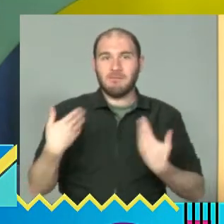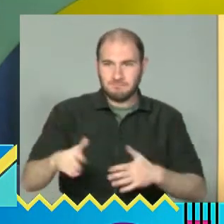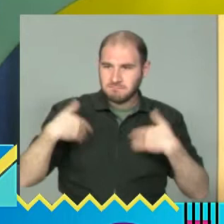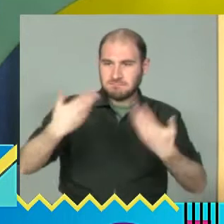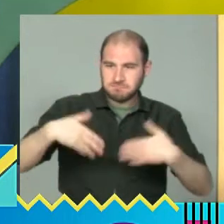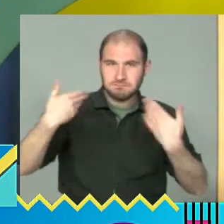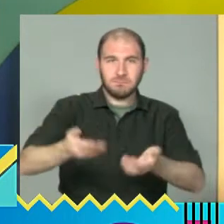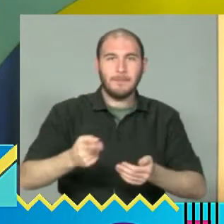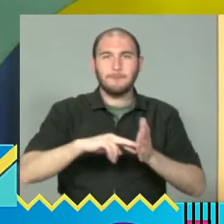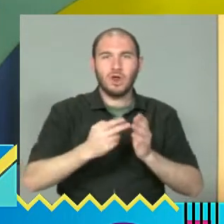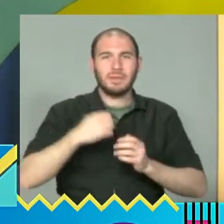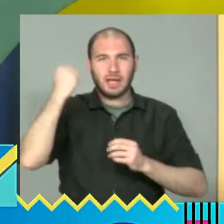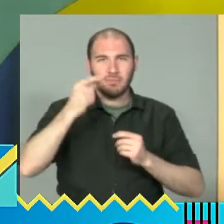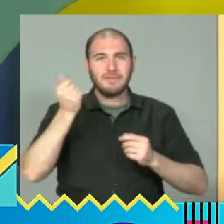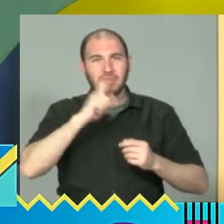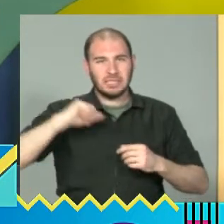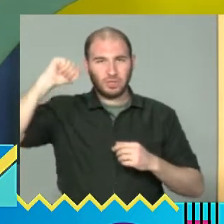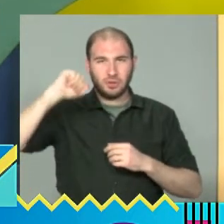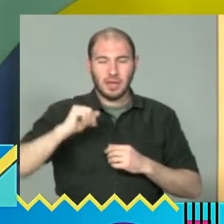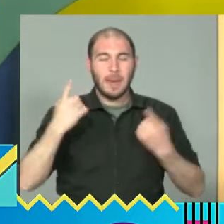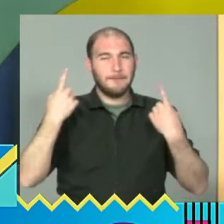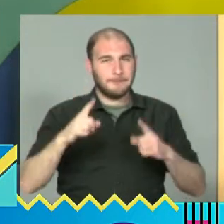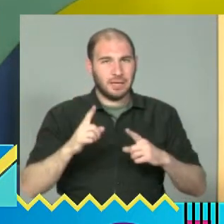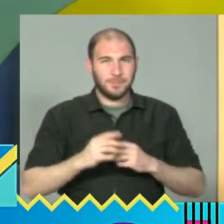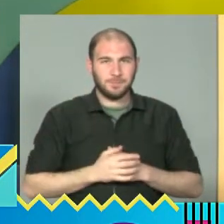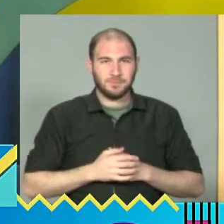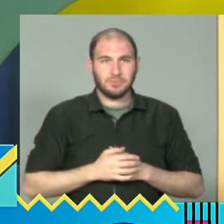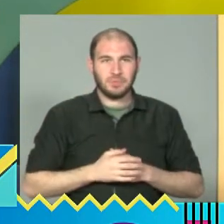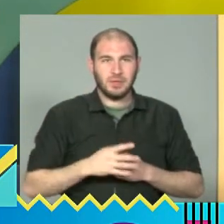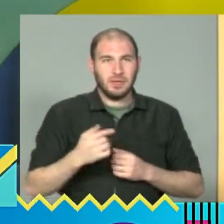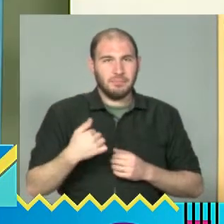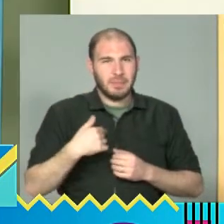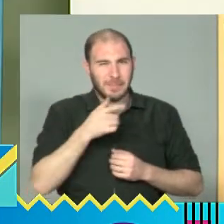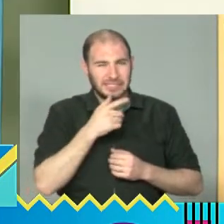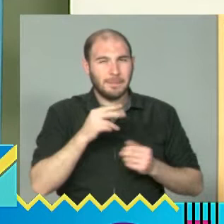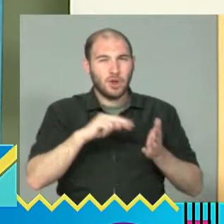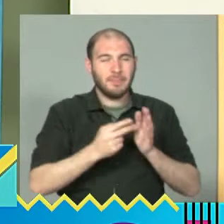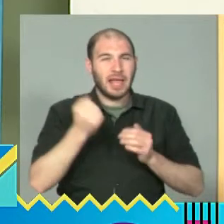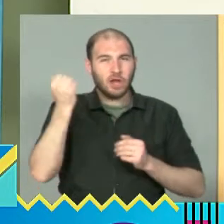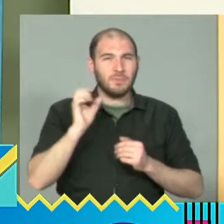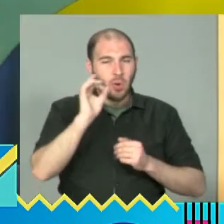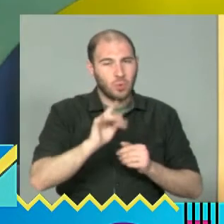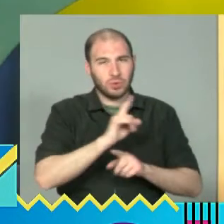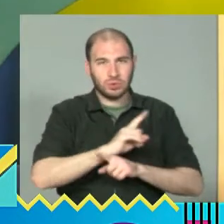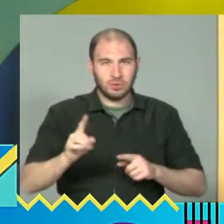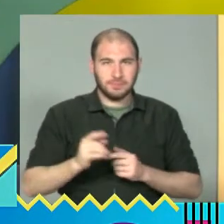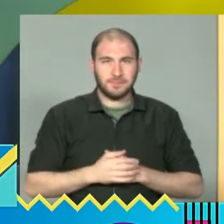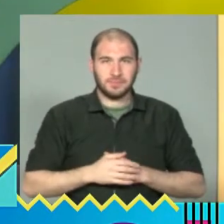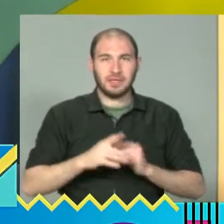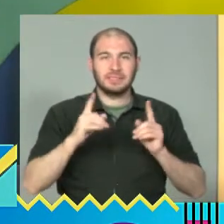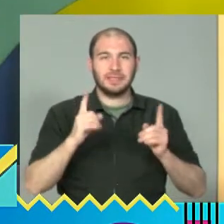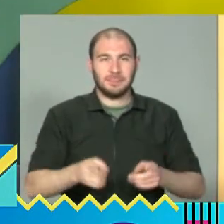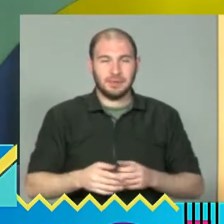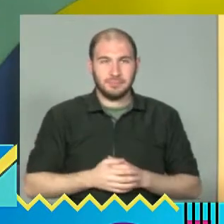ahí al efecto monetario de la inflación, pero digo, yo no considero que el efecto monetario sea el único, incluso creo